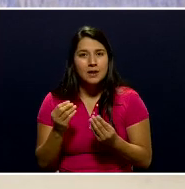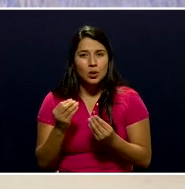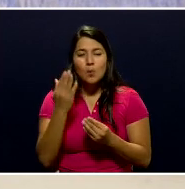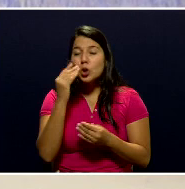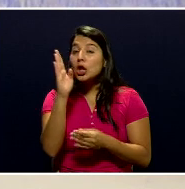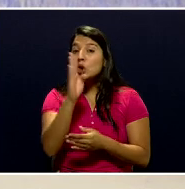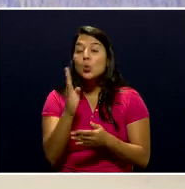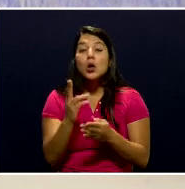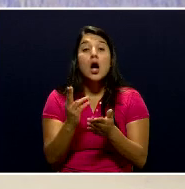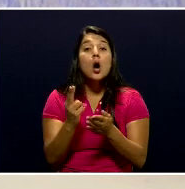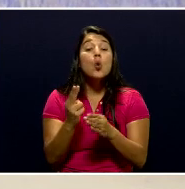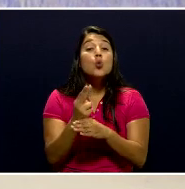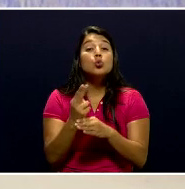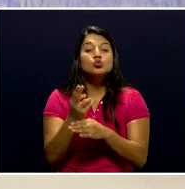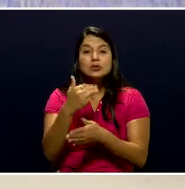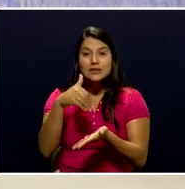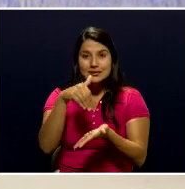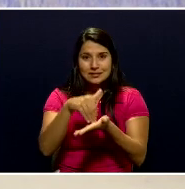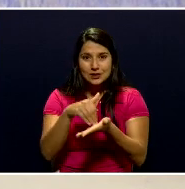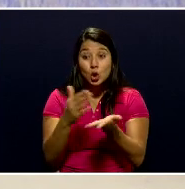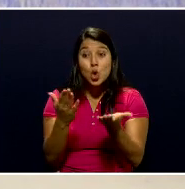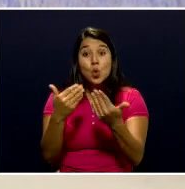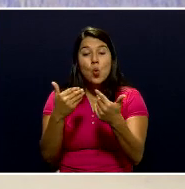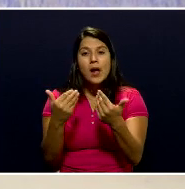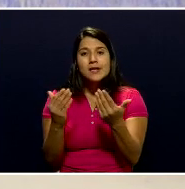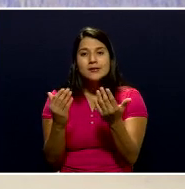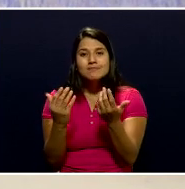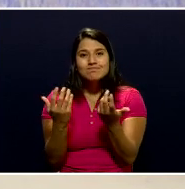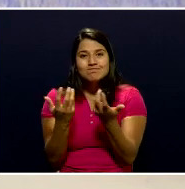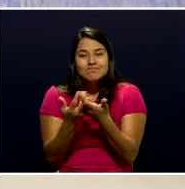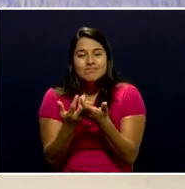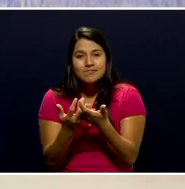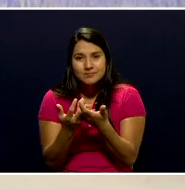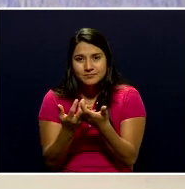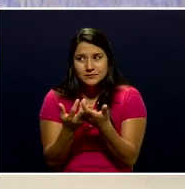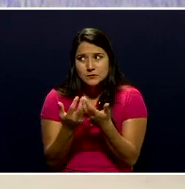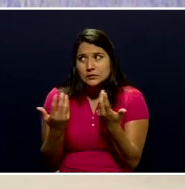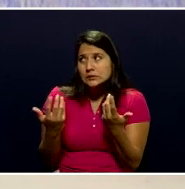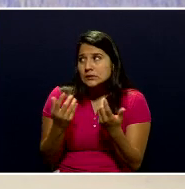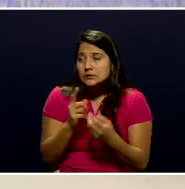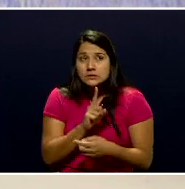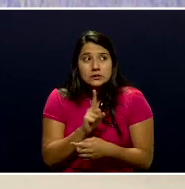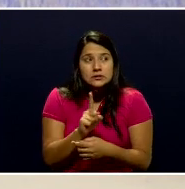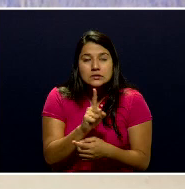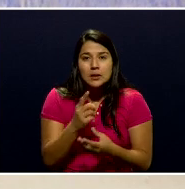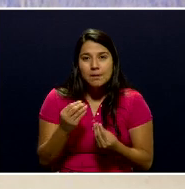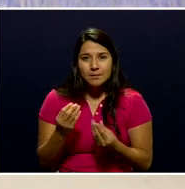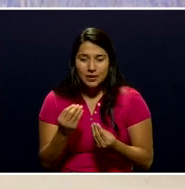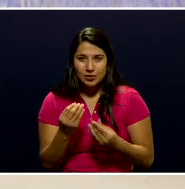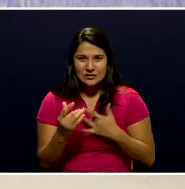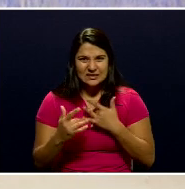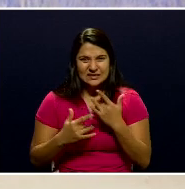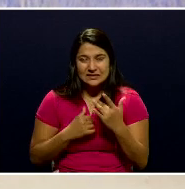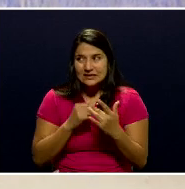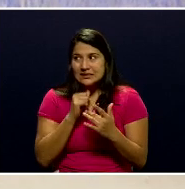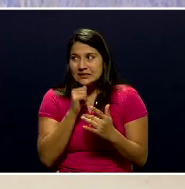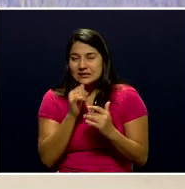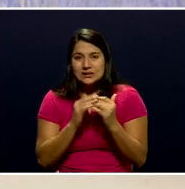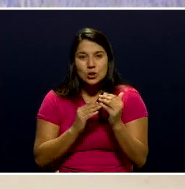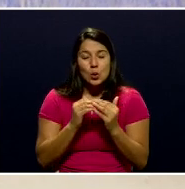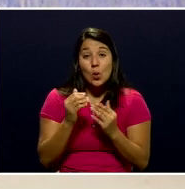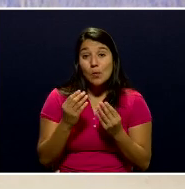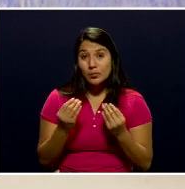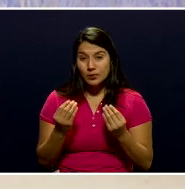urbano. Hay un desapego a esos centros urbanos y principalmente al centro de nuestra ciudad capital.